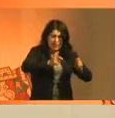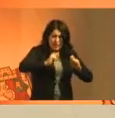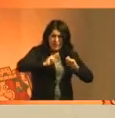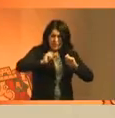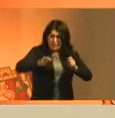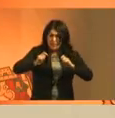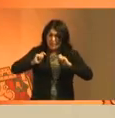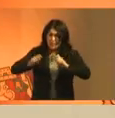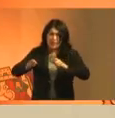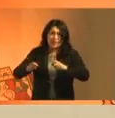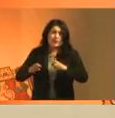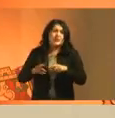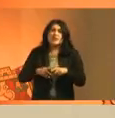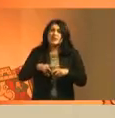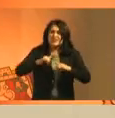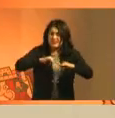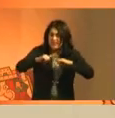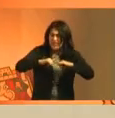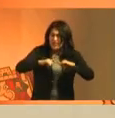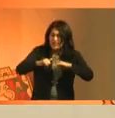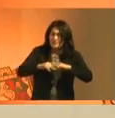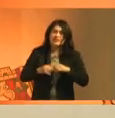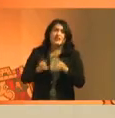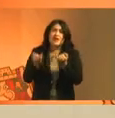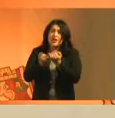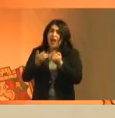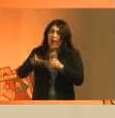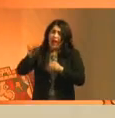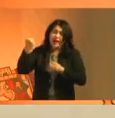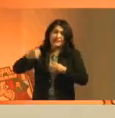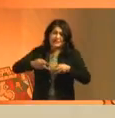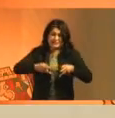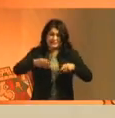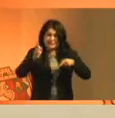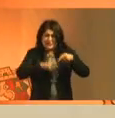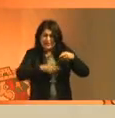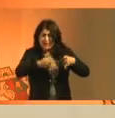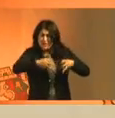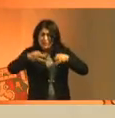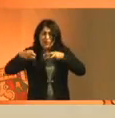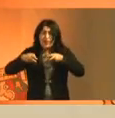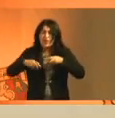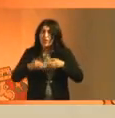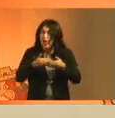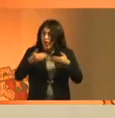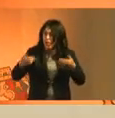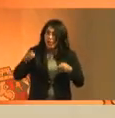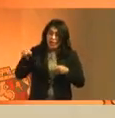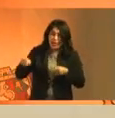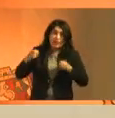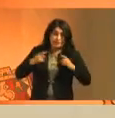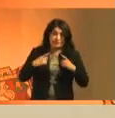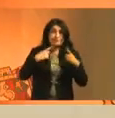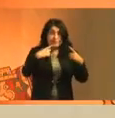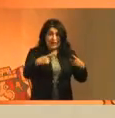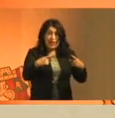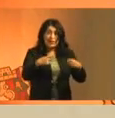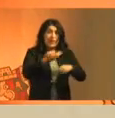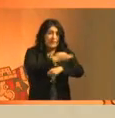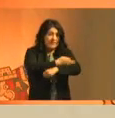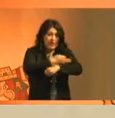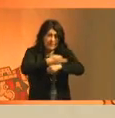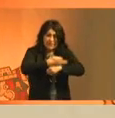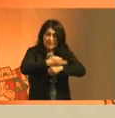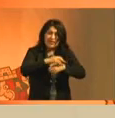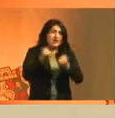devolverle a las comunidades las tierras que les habían arrebatado y no va a entregar tierras en parcela para cada una de las familias sino entregar tierras